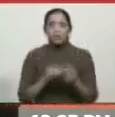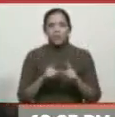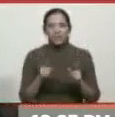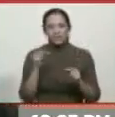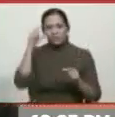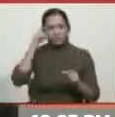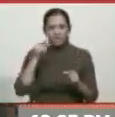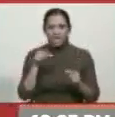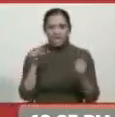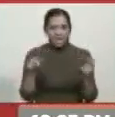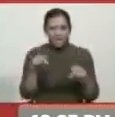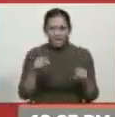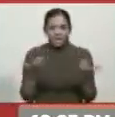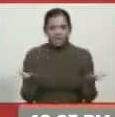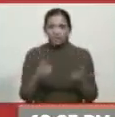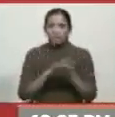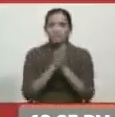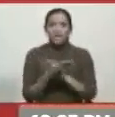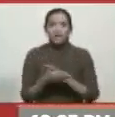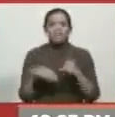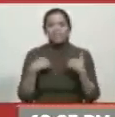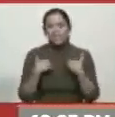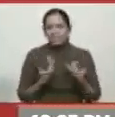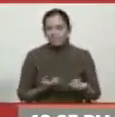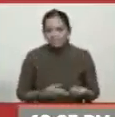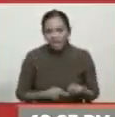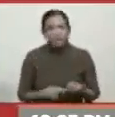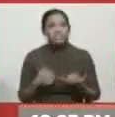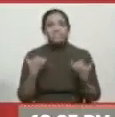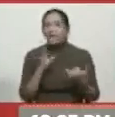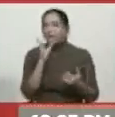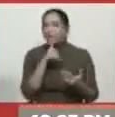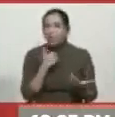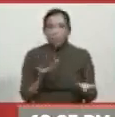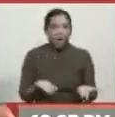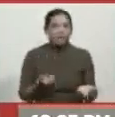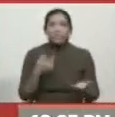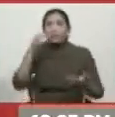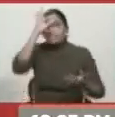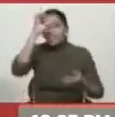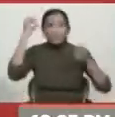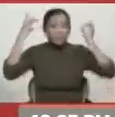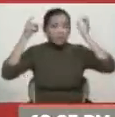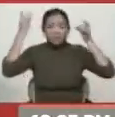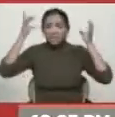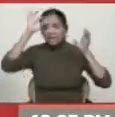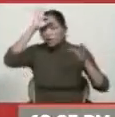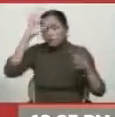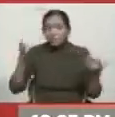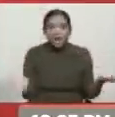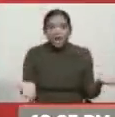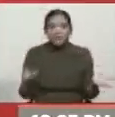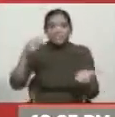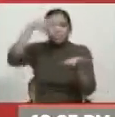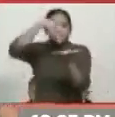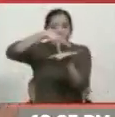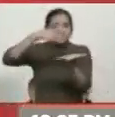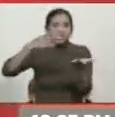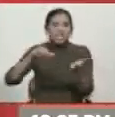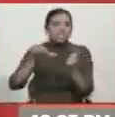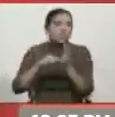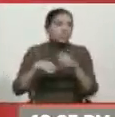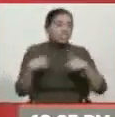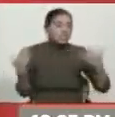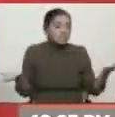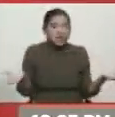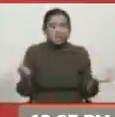se acaba, porque están desgastados, ya no tienen argumentos, ya no saben qué más inventar, ya no saben qué otra tarima montarla en no sé qué parte,